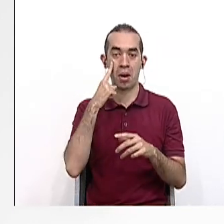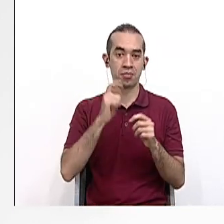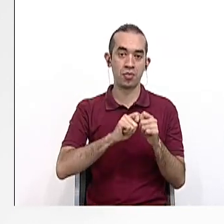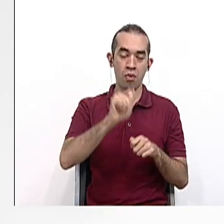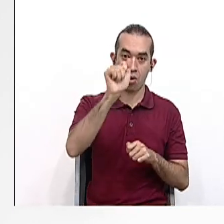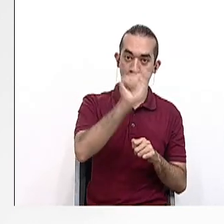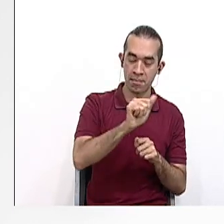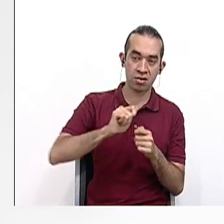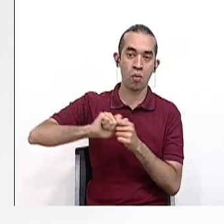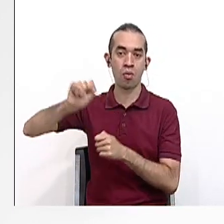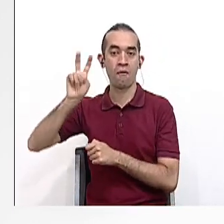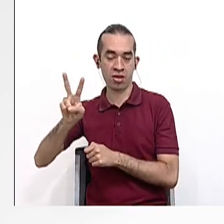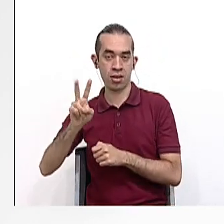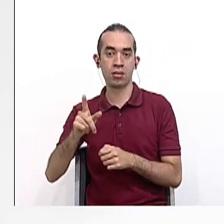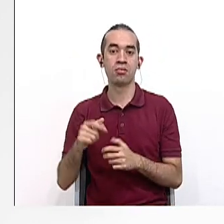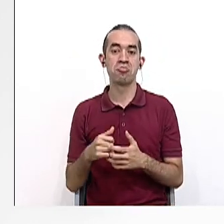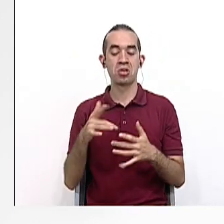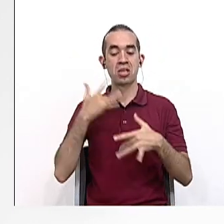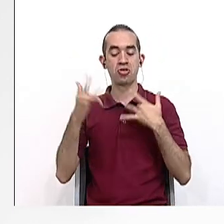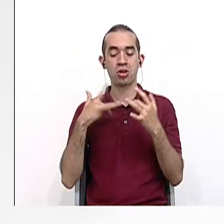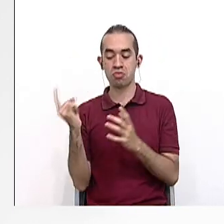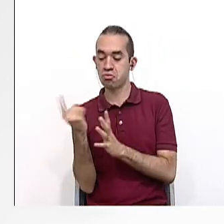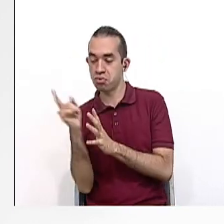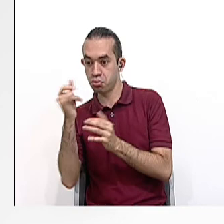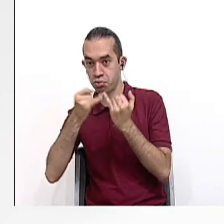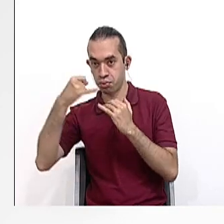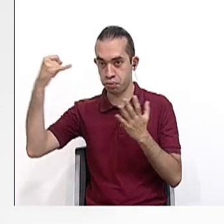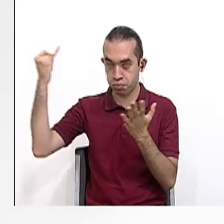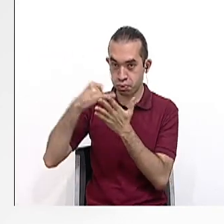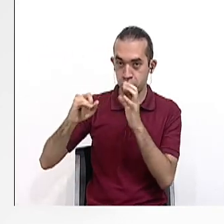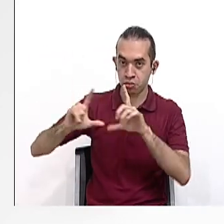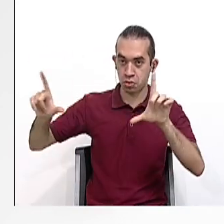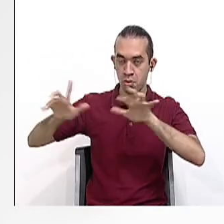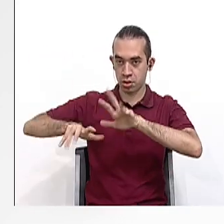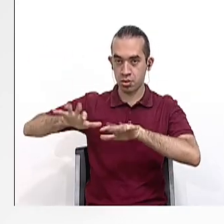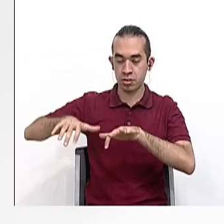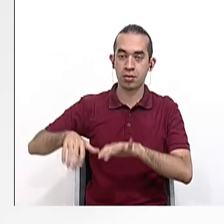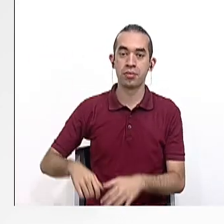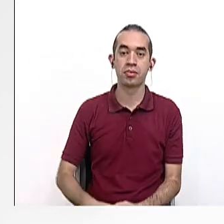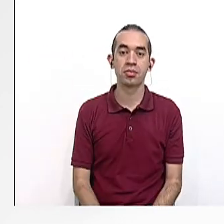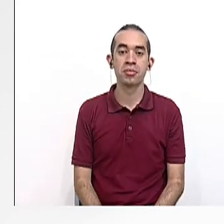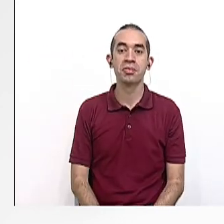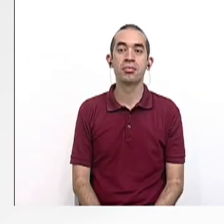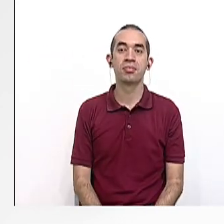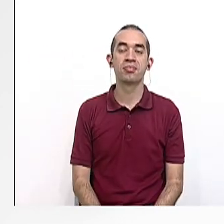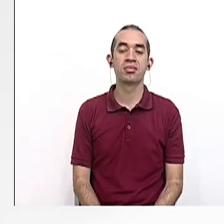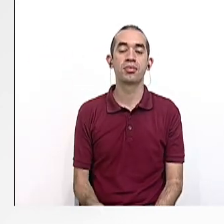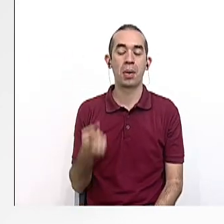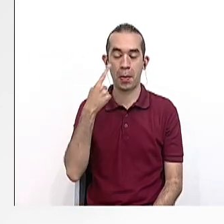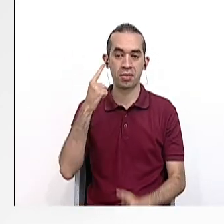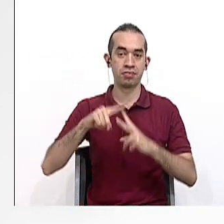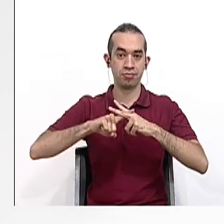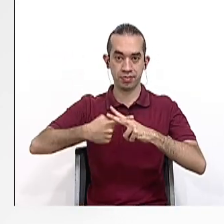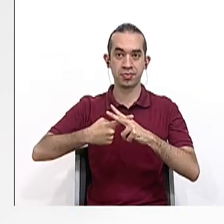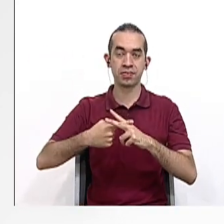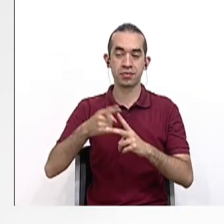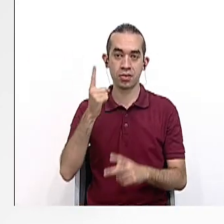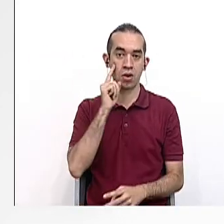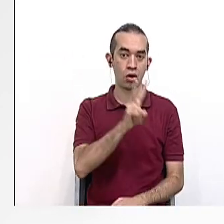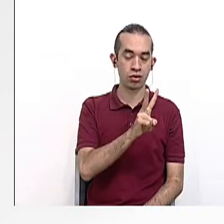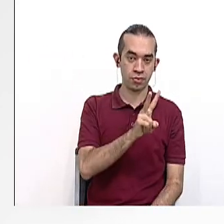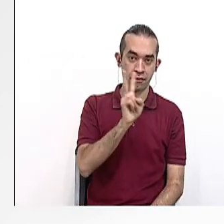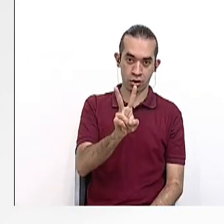a ser recopilados con los sensores y graficados. Entonces voy a proceder, voy a colocar 2